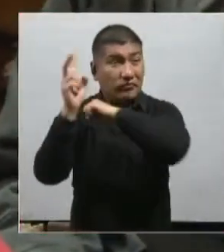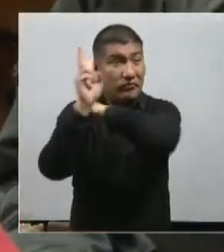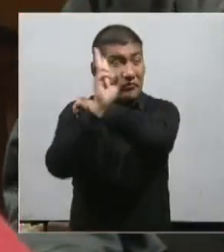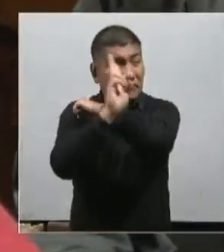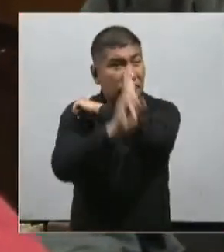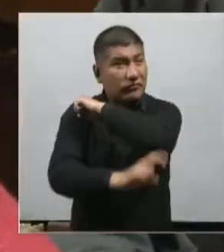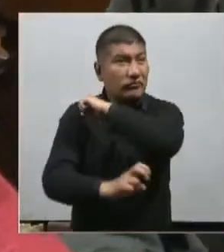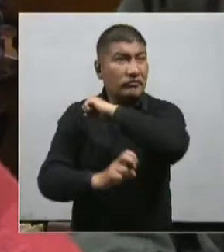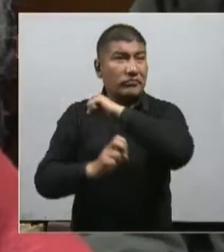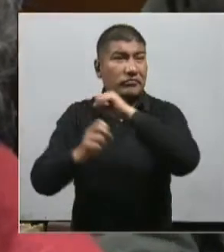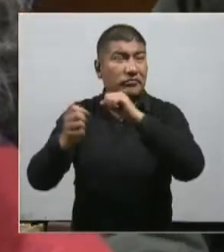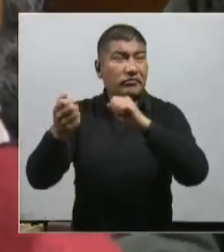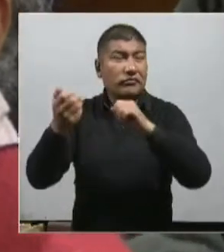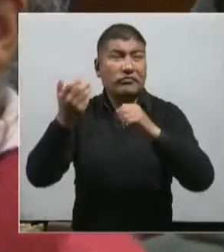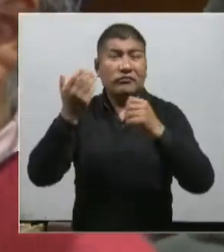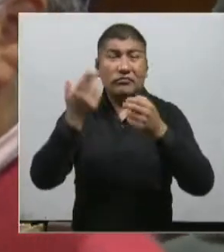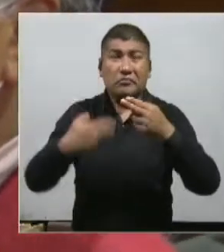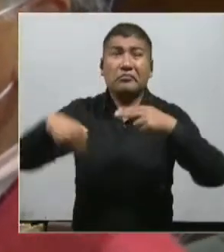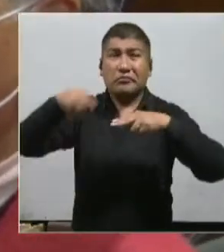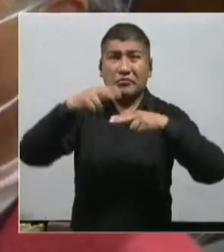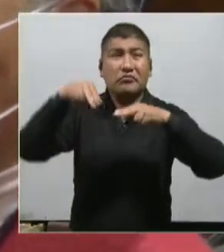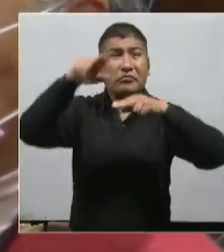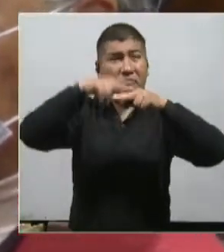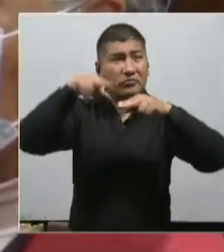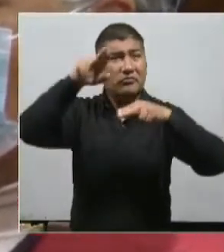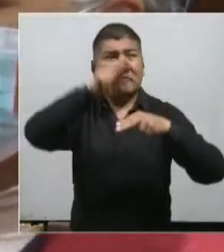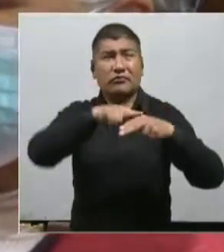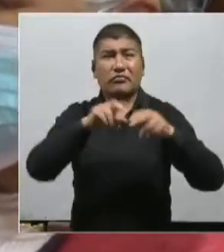Hay contiendas y aumenta la discordia.